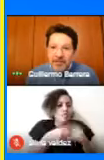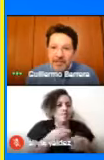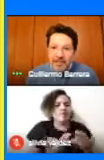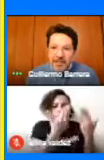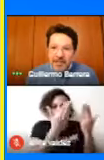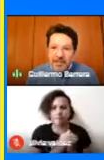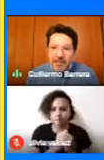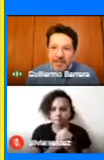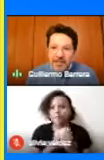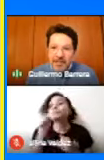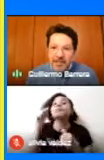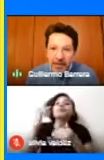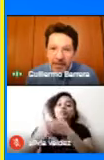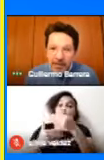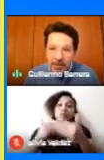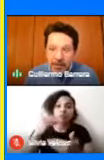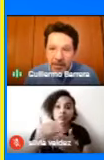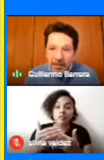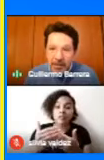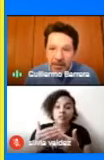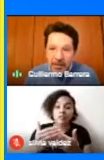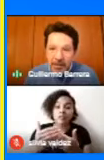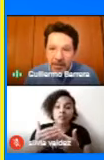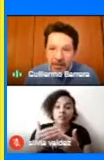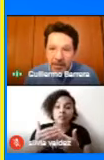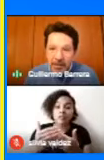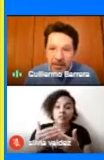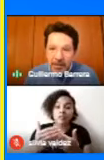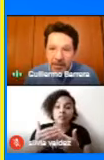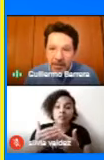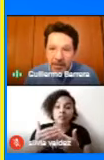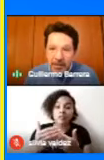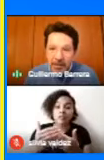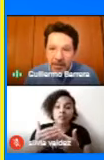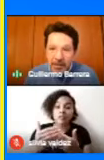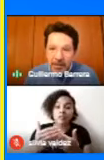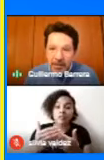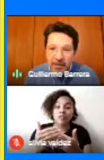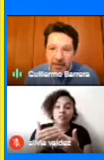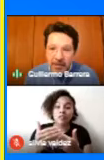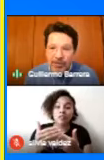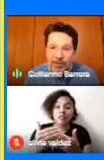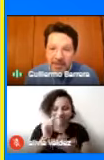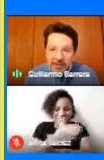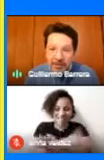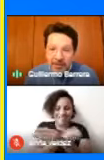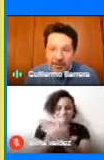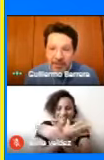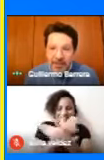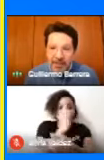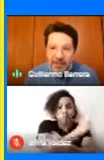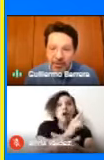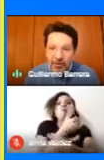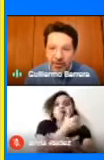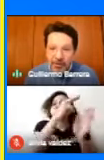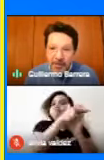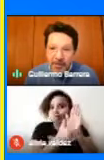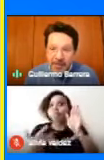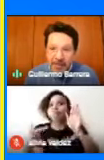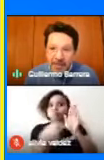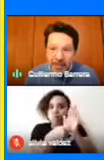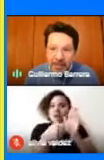proceso, si se logra con reglas de juego claras, como les decía en la anterior diapositiva, donde hay normas, donde el